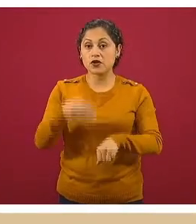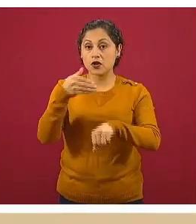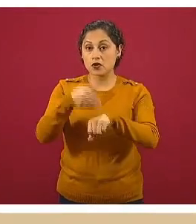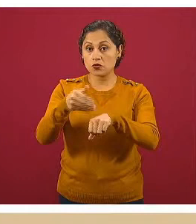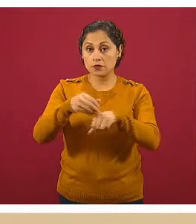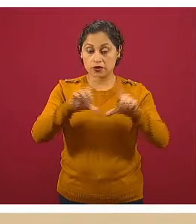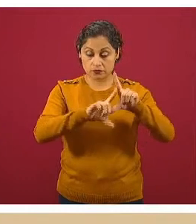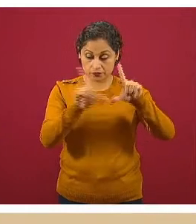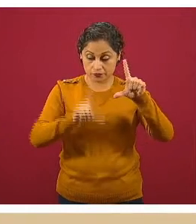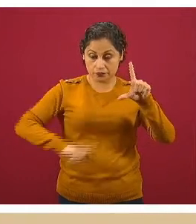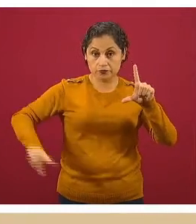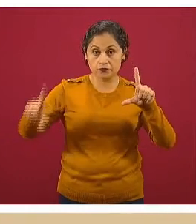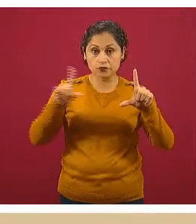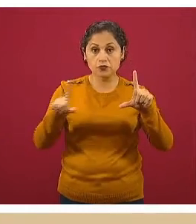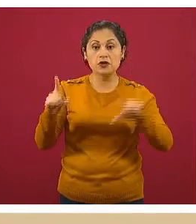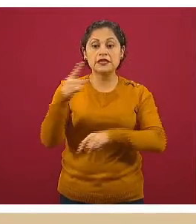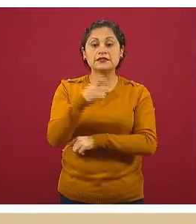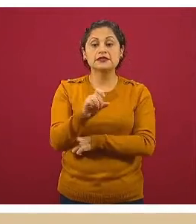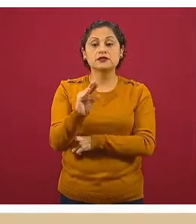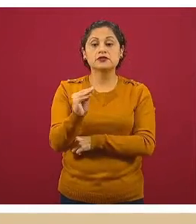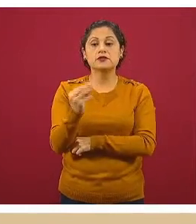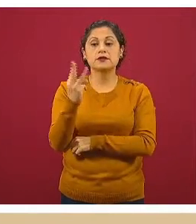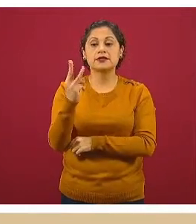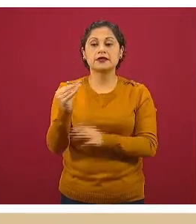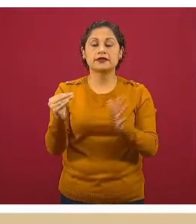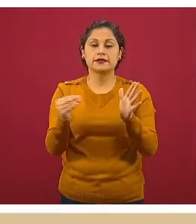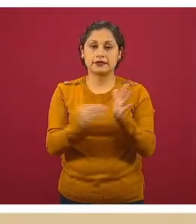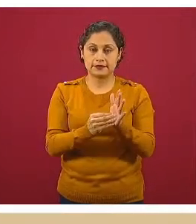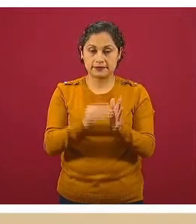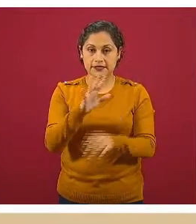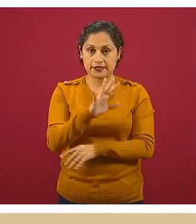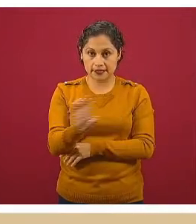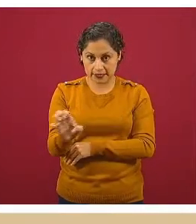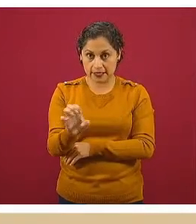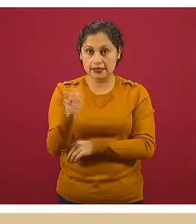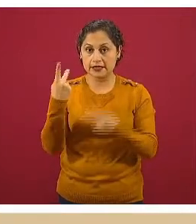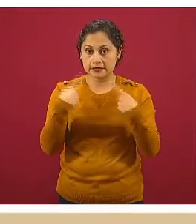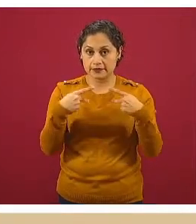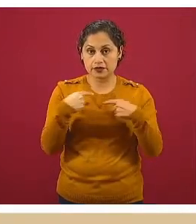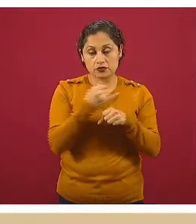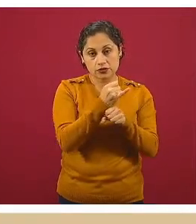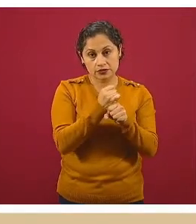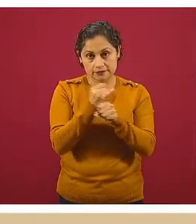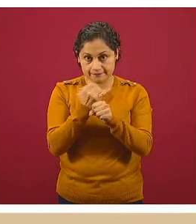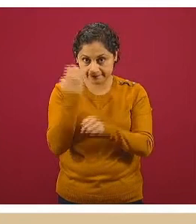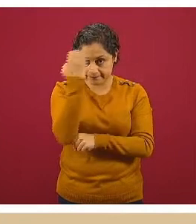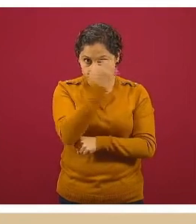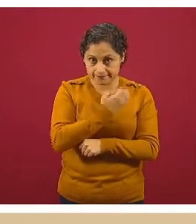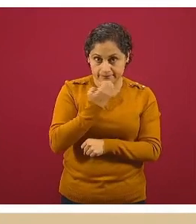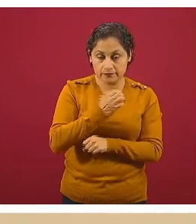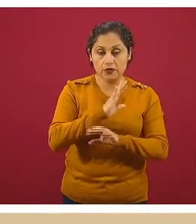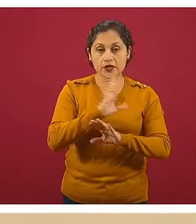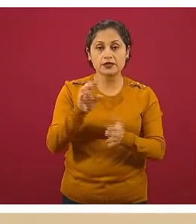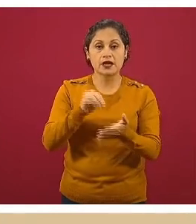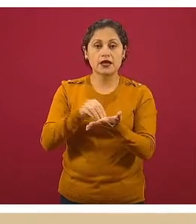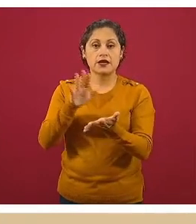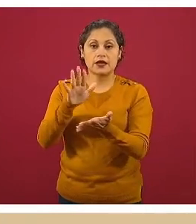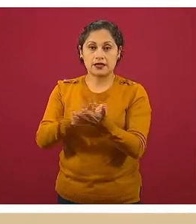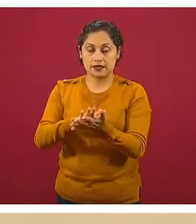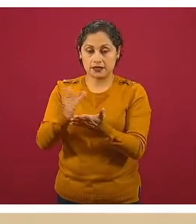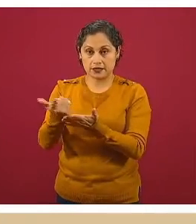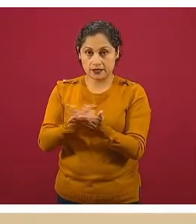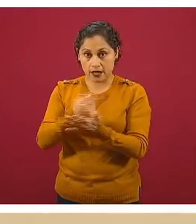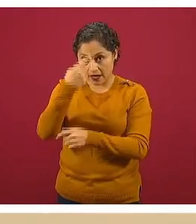nacionales. Más de 193.500 personas las que han sido estudiadas, ingresaron a protocolo para